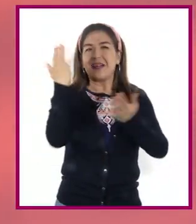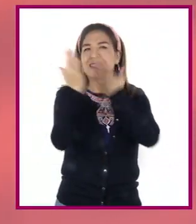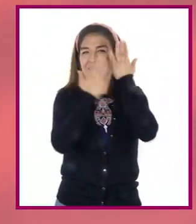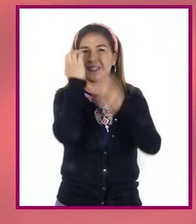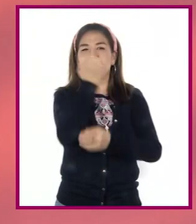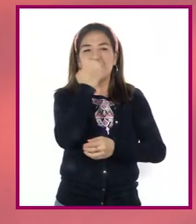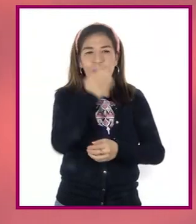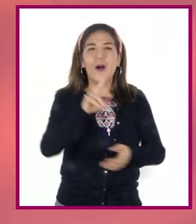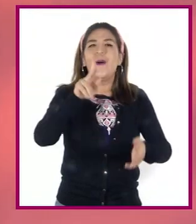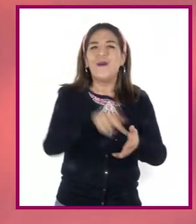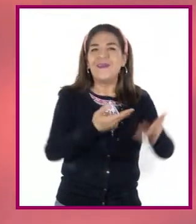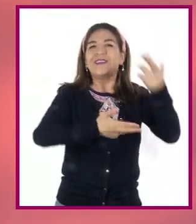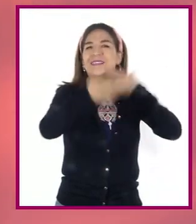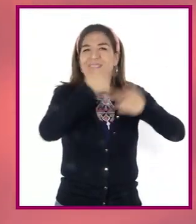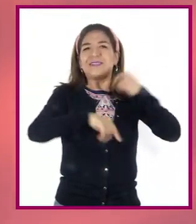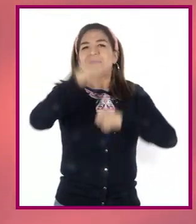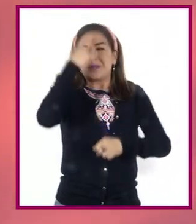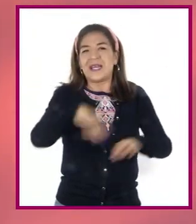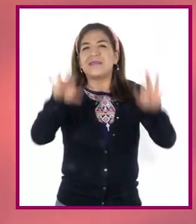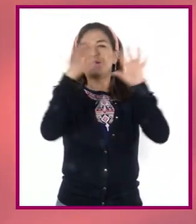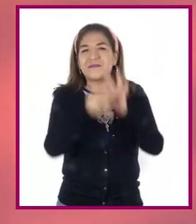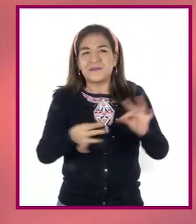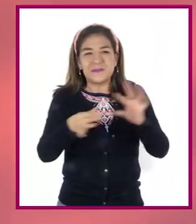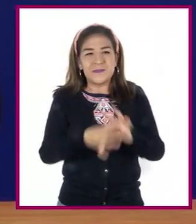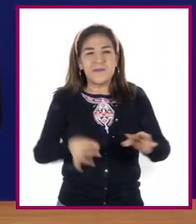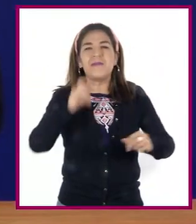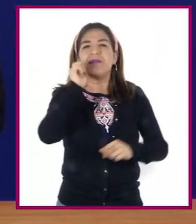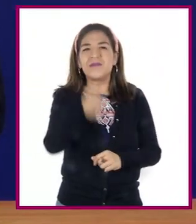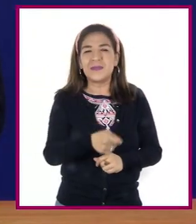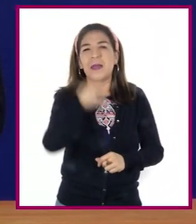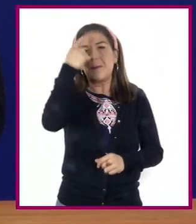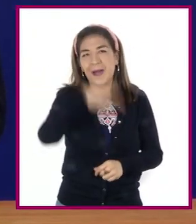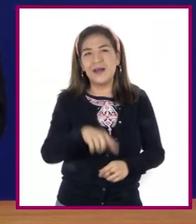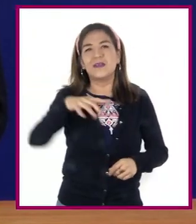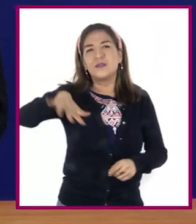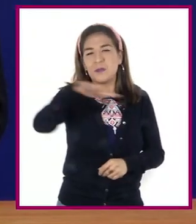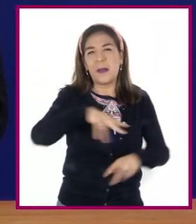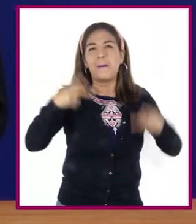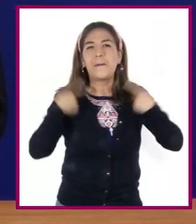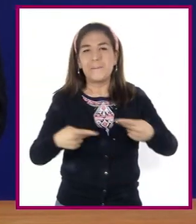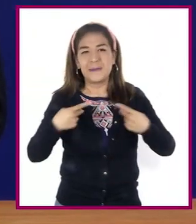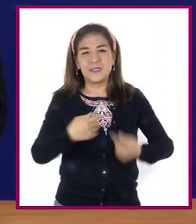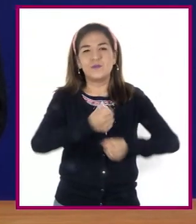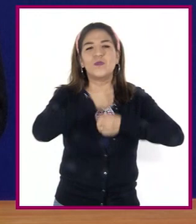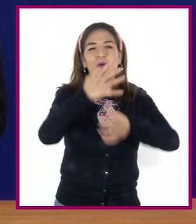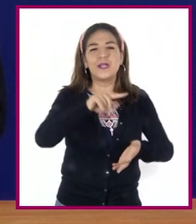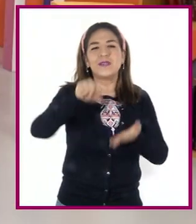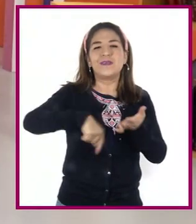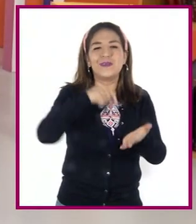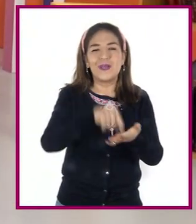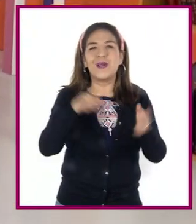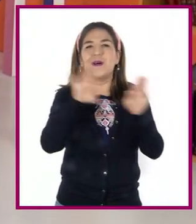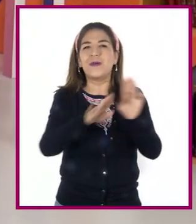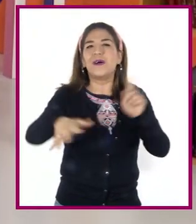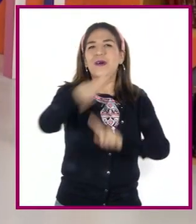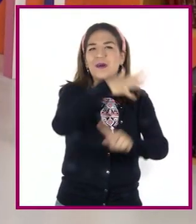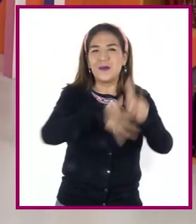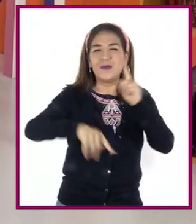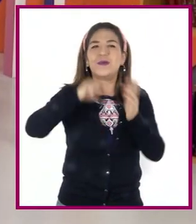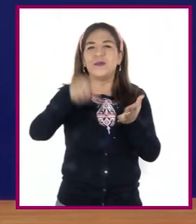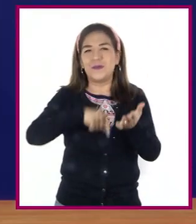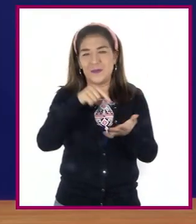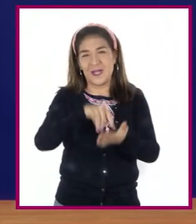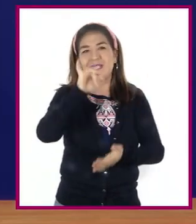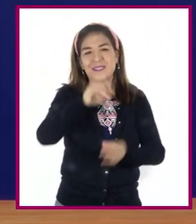quiero volver a ellos para encontrar las descripciones que hacen las y los poetas de los espacios y las atmósferas.